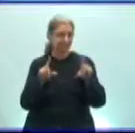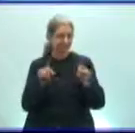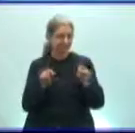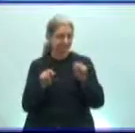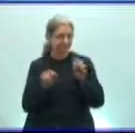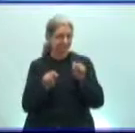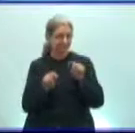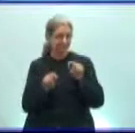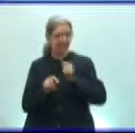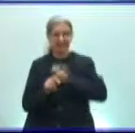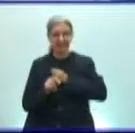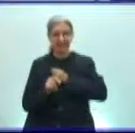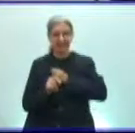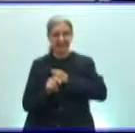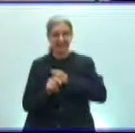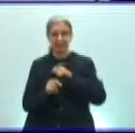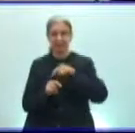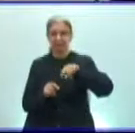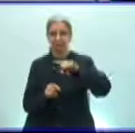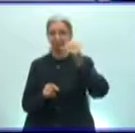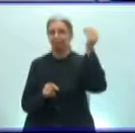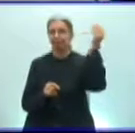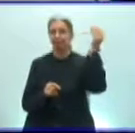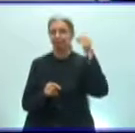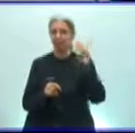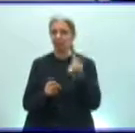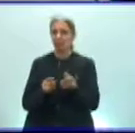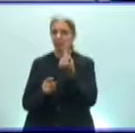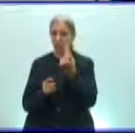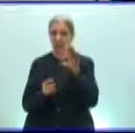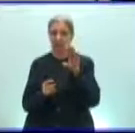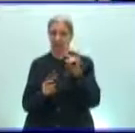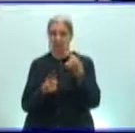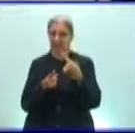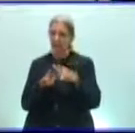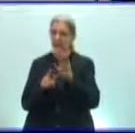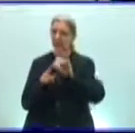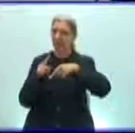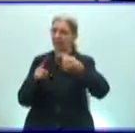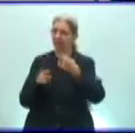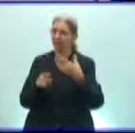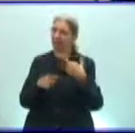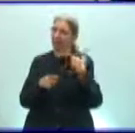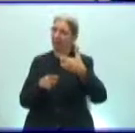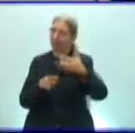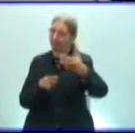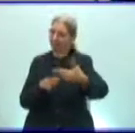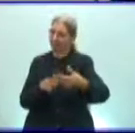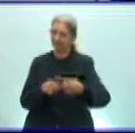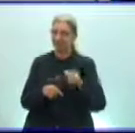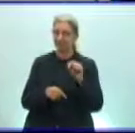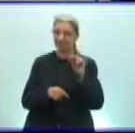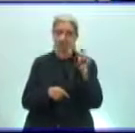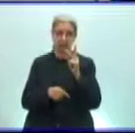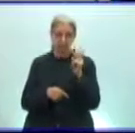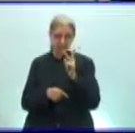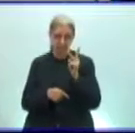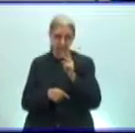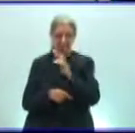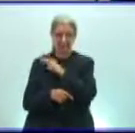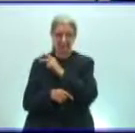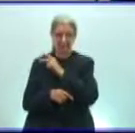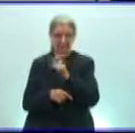queremos hacer notar y de la que vamos a hablar de una de ellas. Tenemos dos imágenes porque son dos destacados profesores